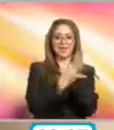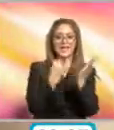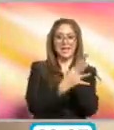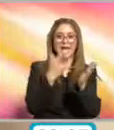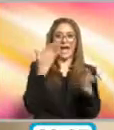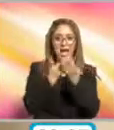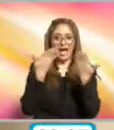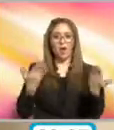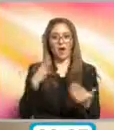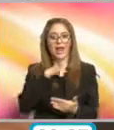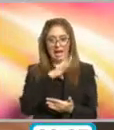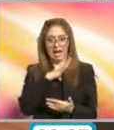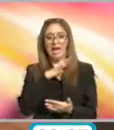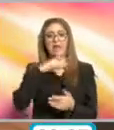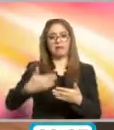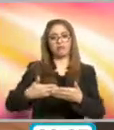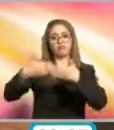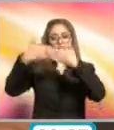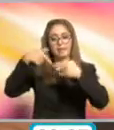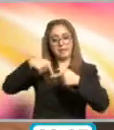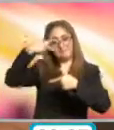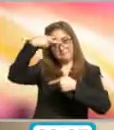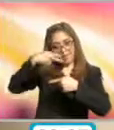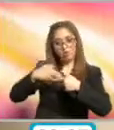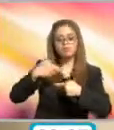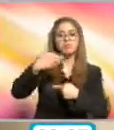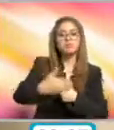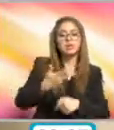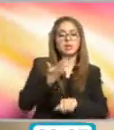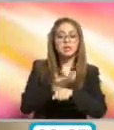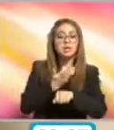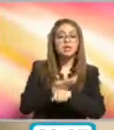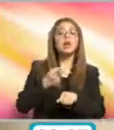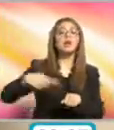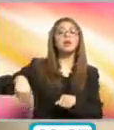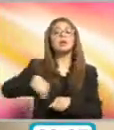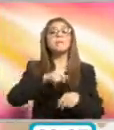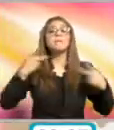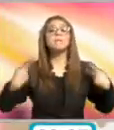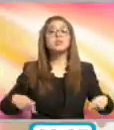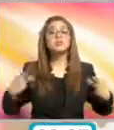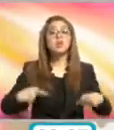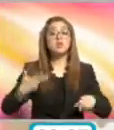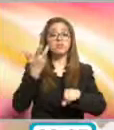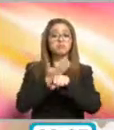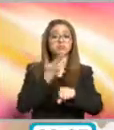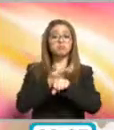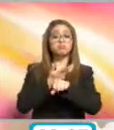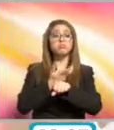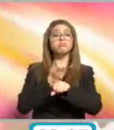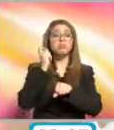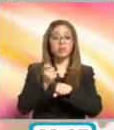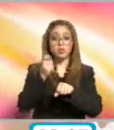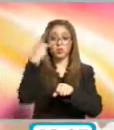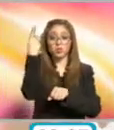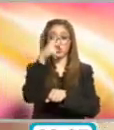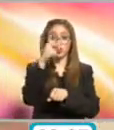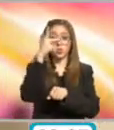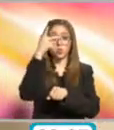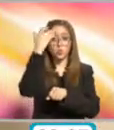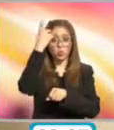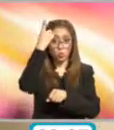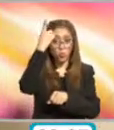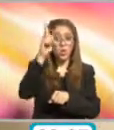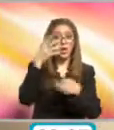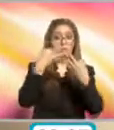frontera entre México y Estados Unidos, en el que incluso algunos estadounidenses han quedado sus propiedades del lado mexicano. Así,